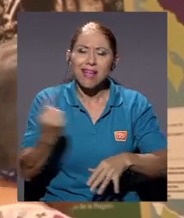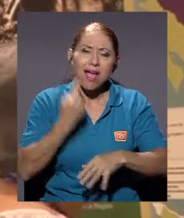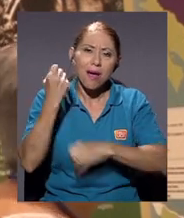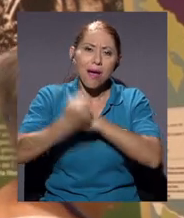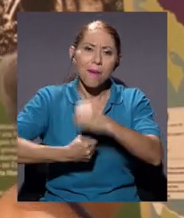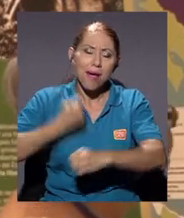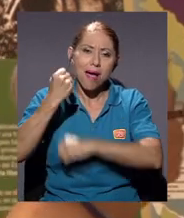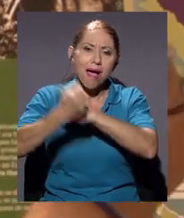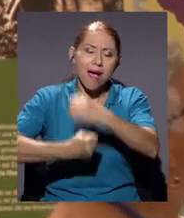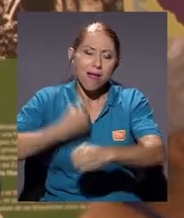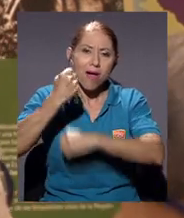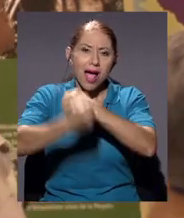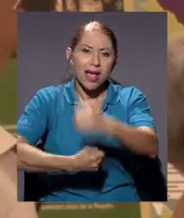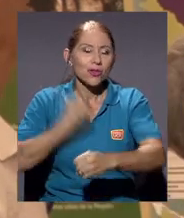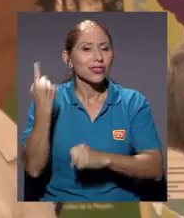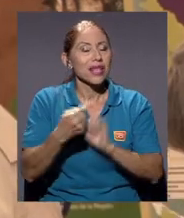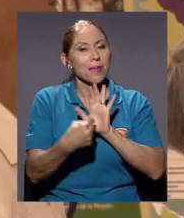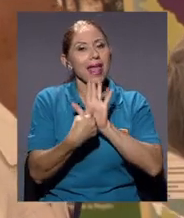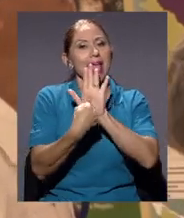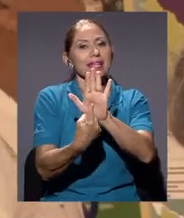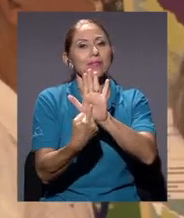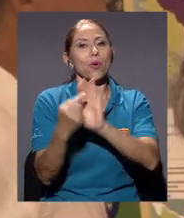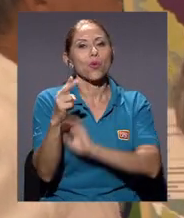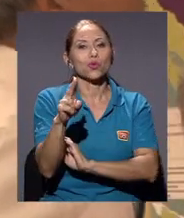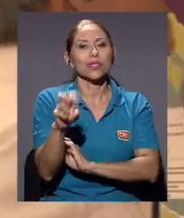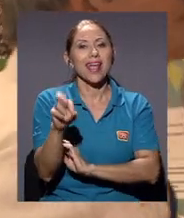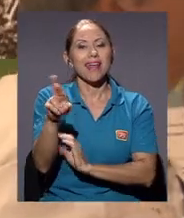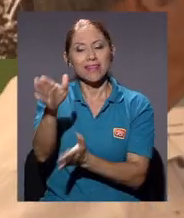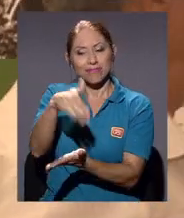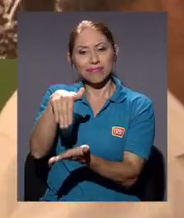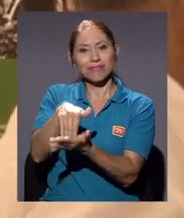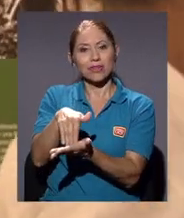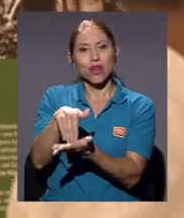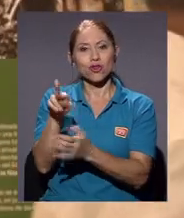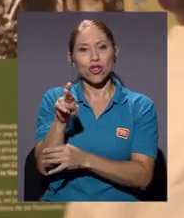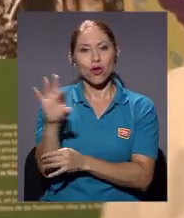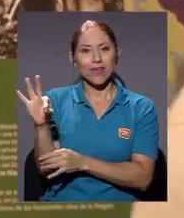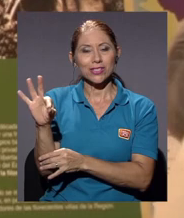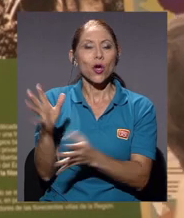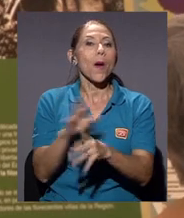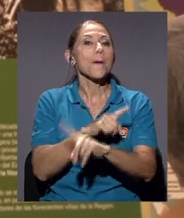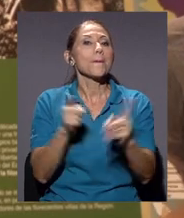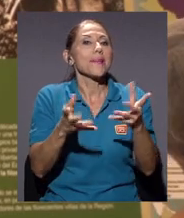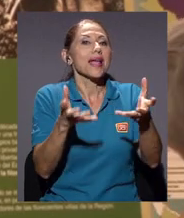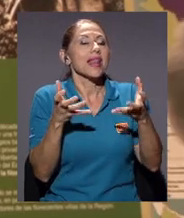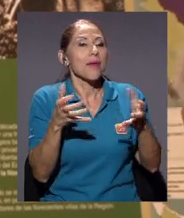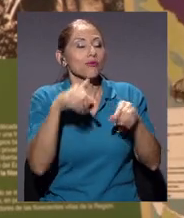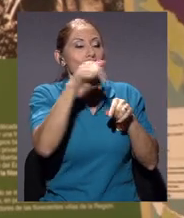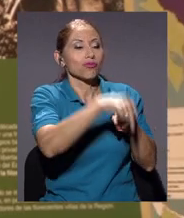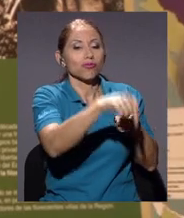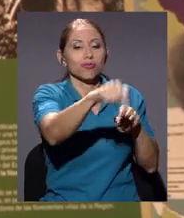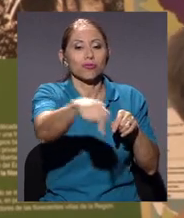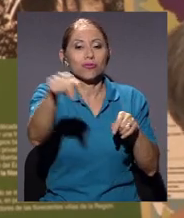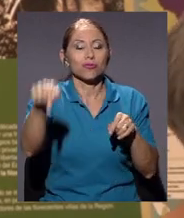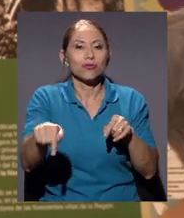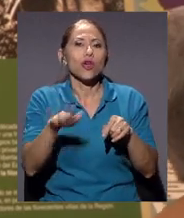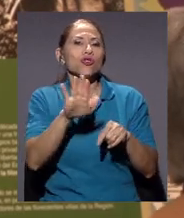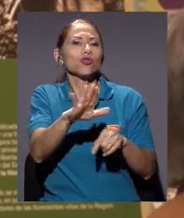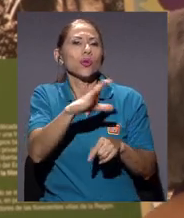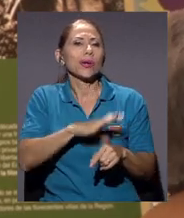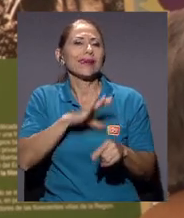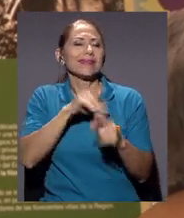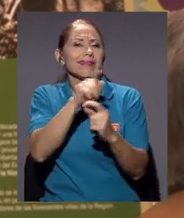años se ha hecho la Expo UCR en la Rodrigo Facio. Queríamos que cada sede pusiera su